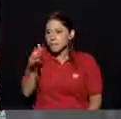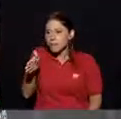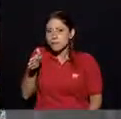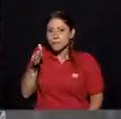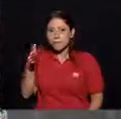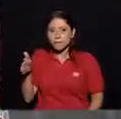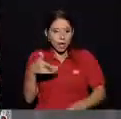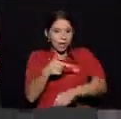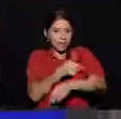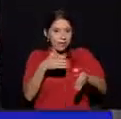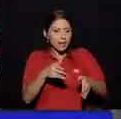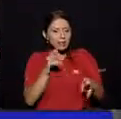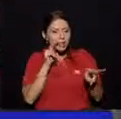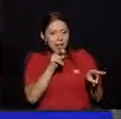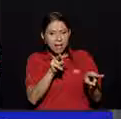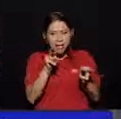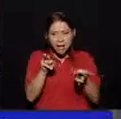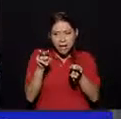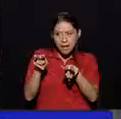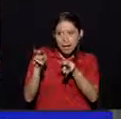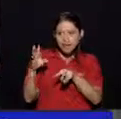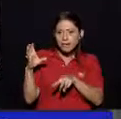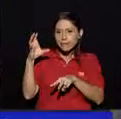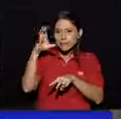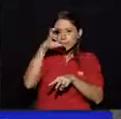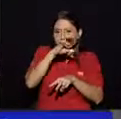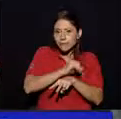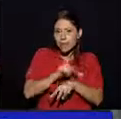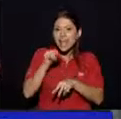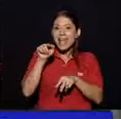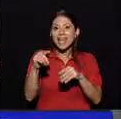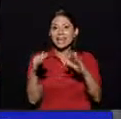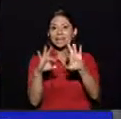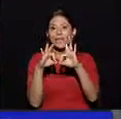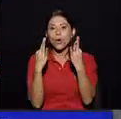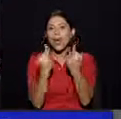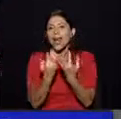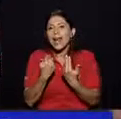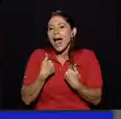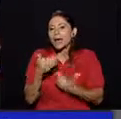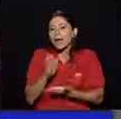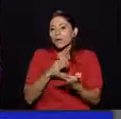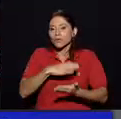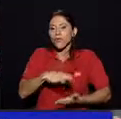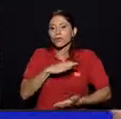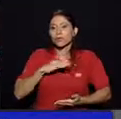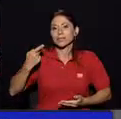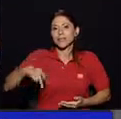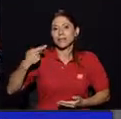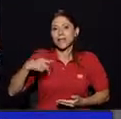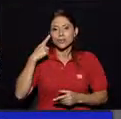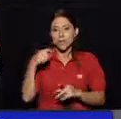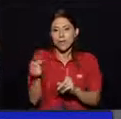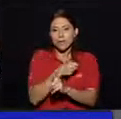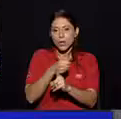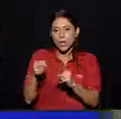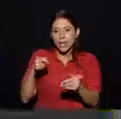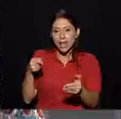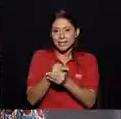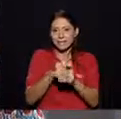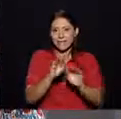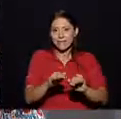esa oportunidad. Claro. Yo quisiera decirle a los papás costarricenses que dejen de preocuparse por producir